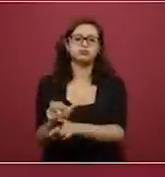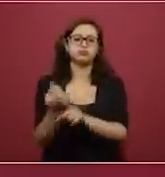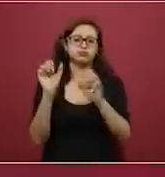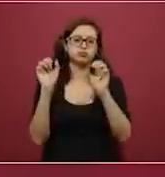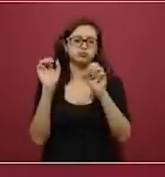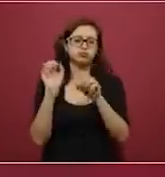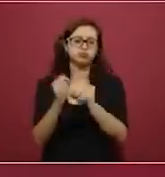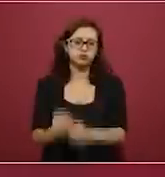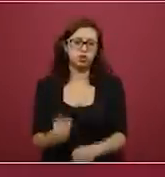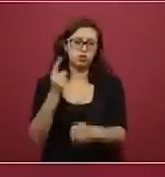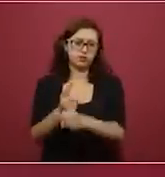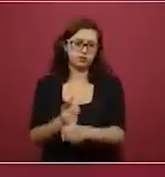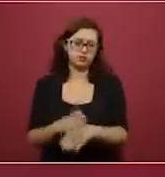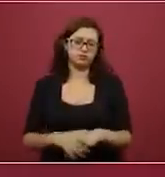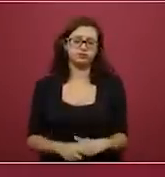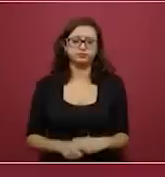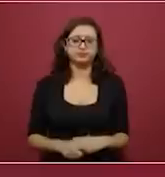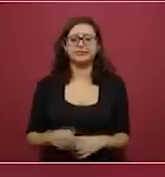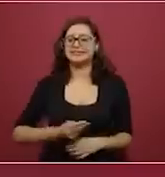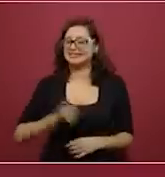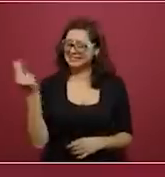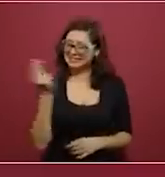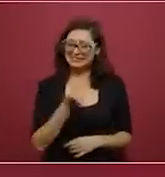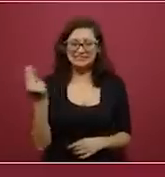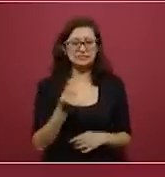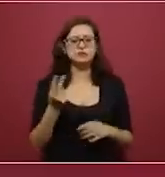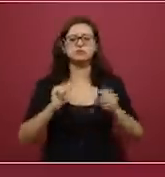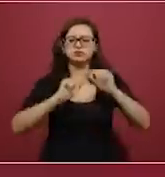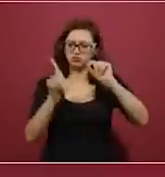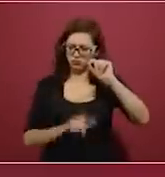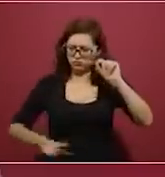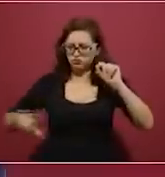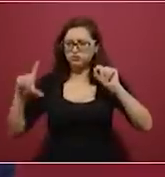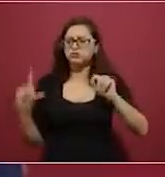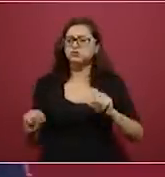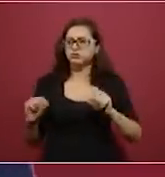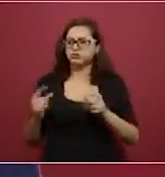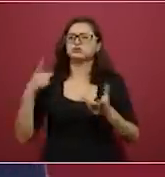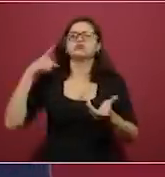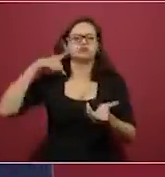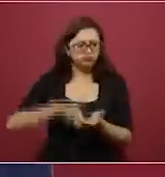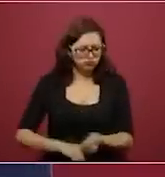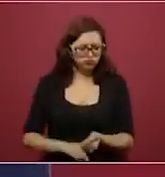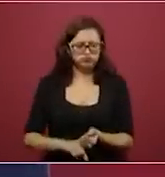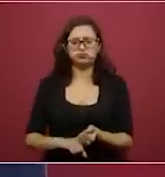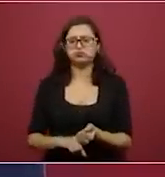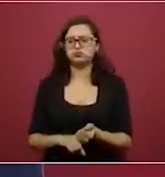tenemos que atender la seguridad nacional la seguridad interior